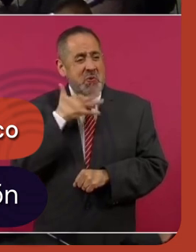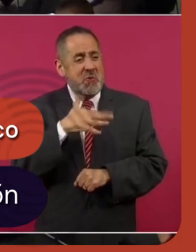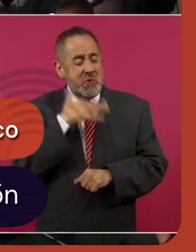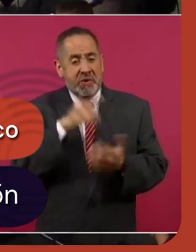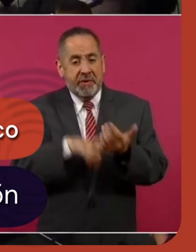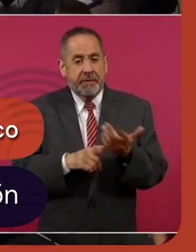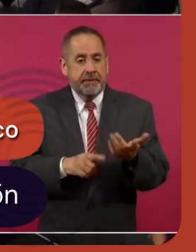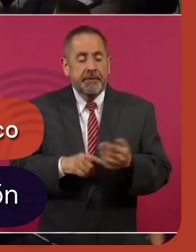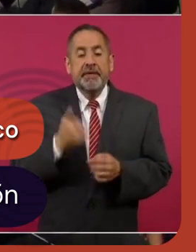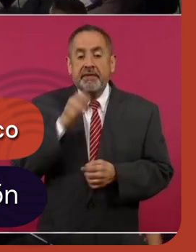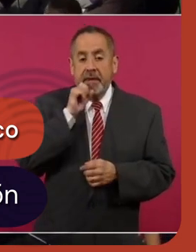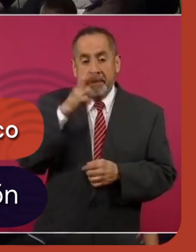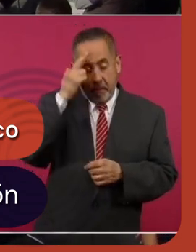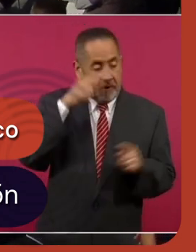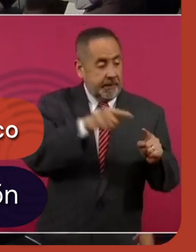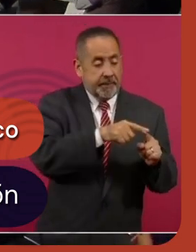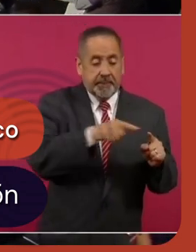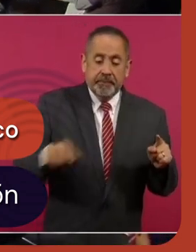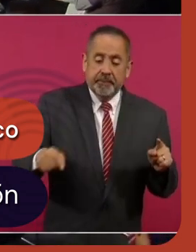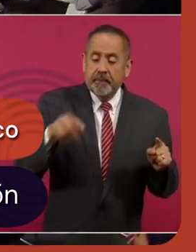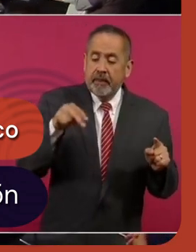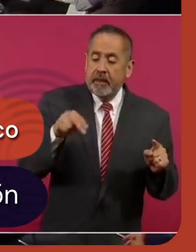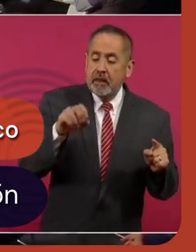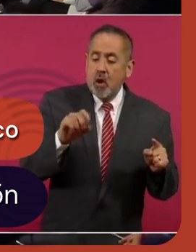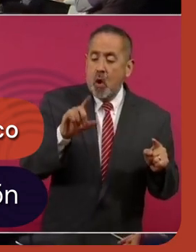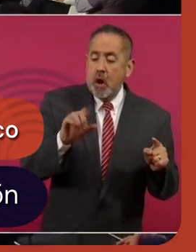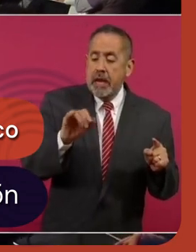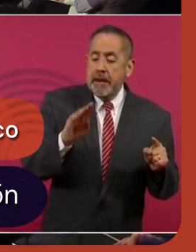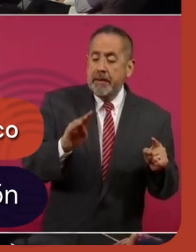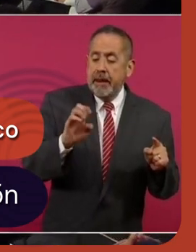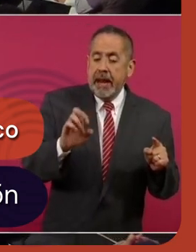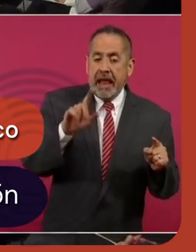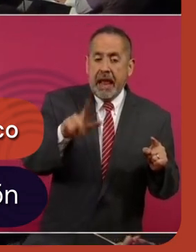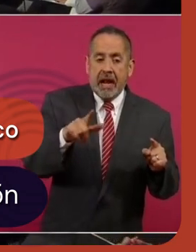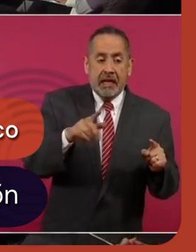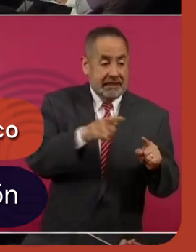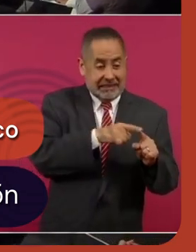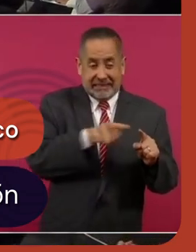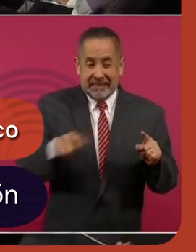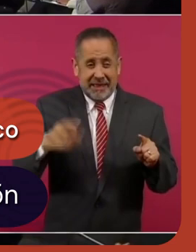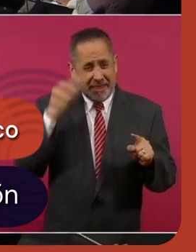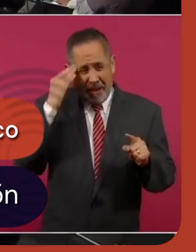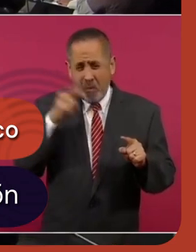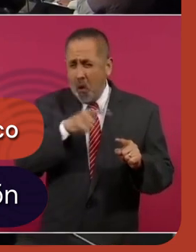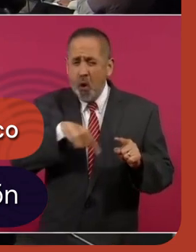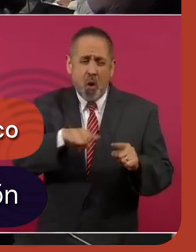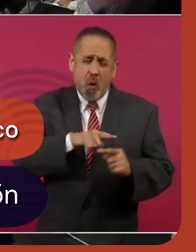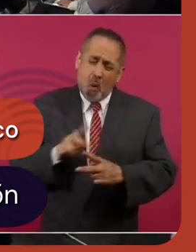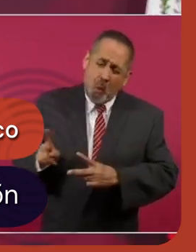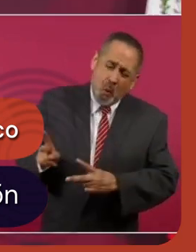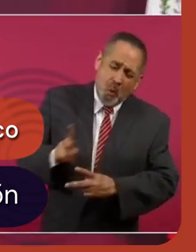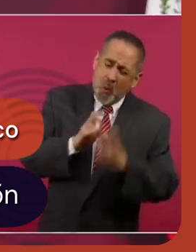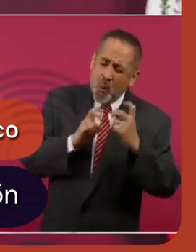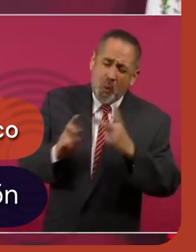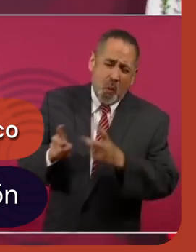el periodo neoliberal es el de más saqueo en toda la historia de México.